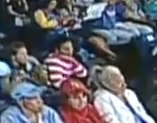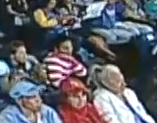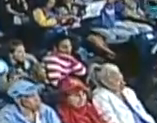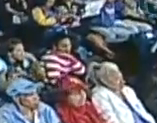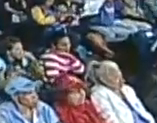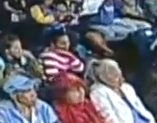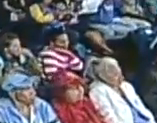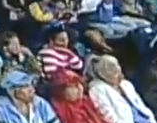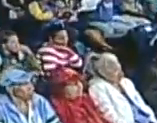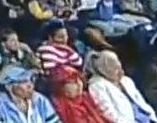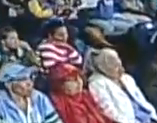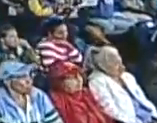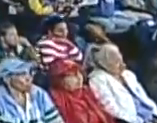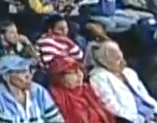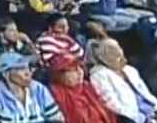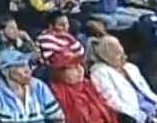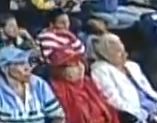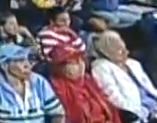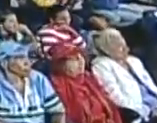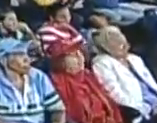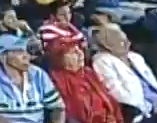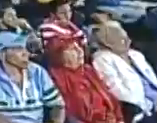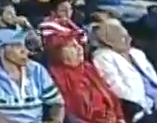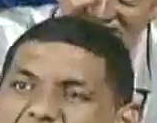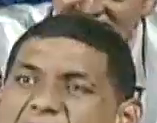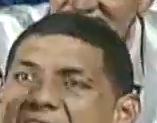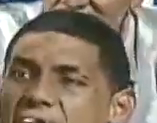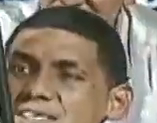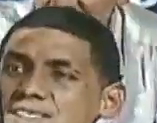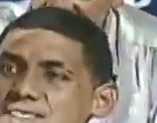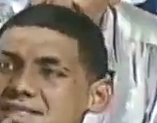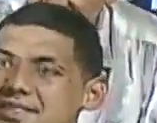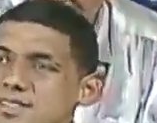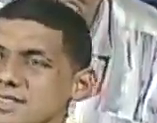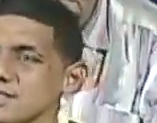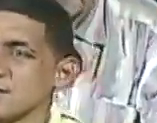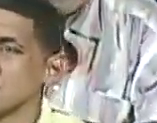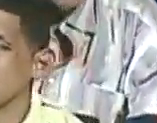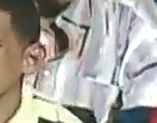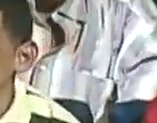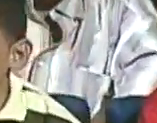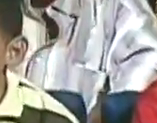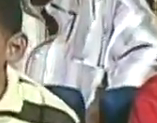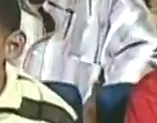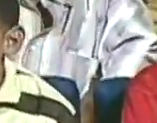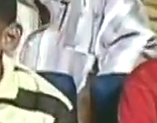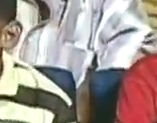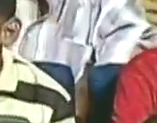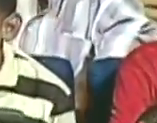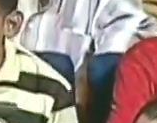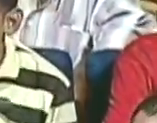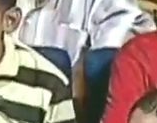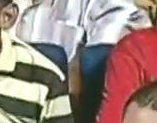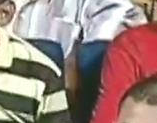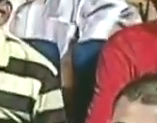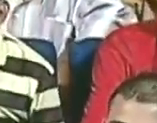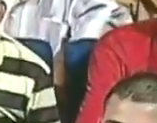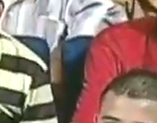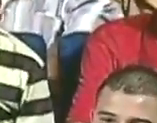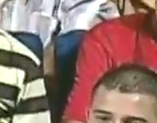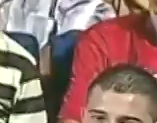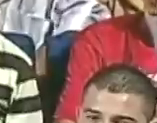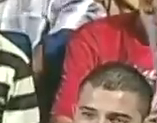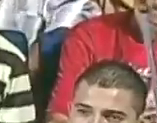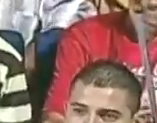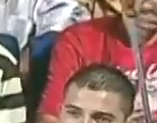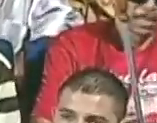O es la paz para el pueblo, la guarimba y la violencia. O son las elecciones libres y